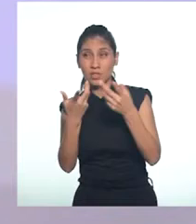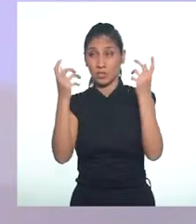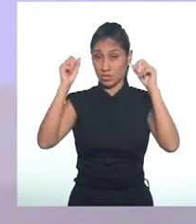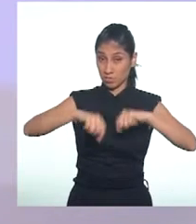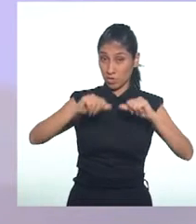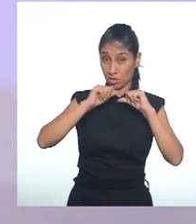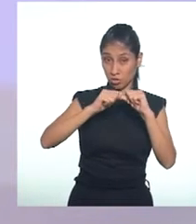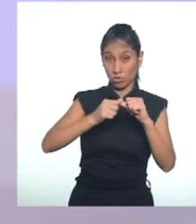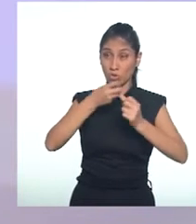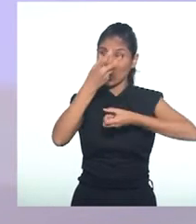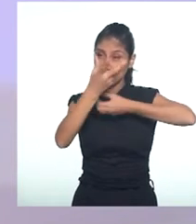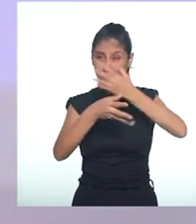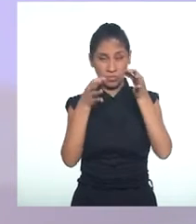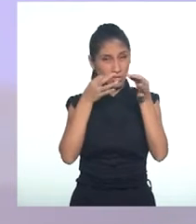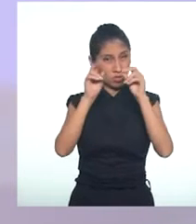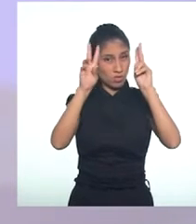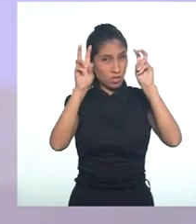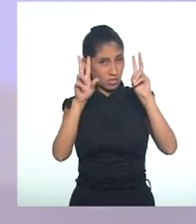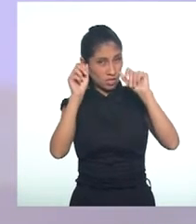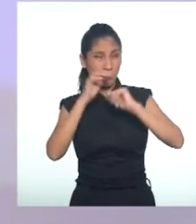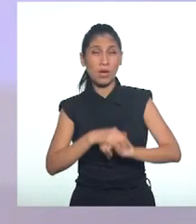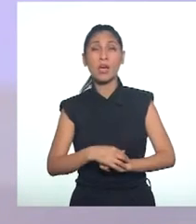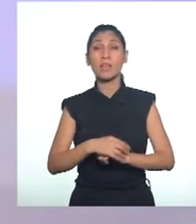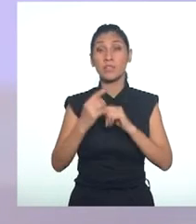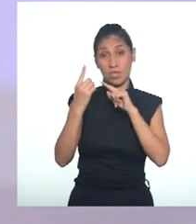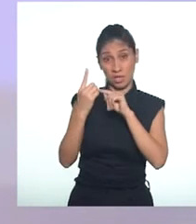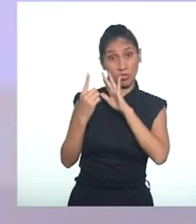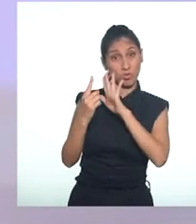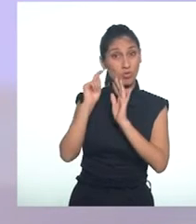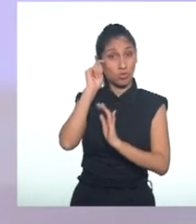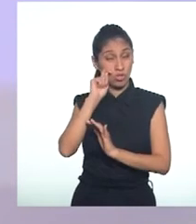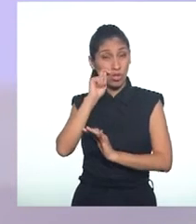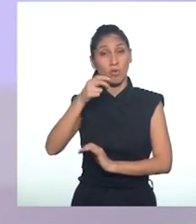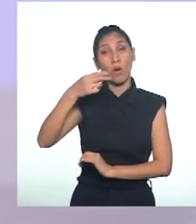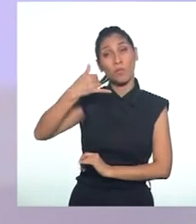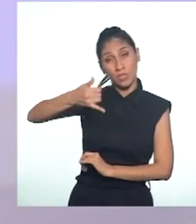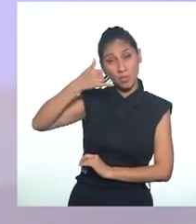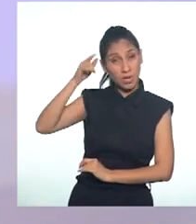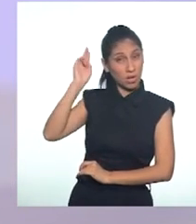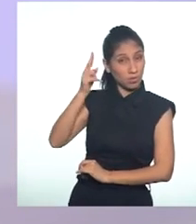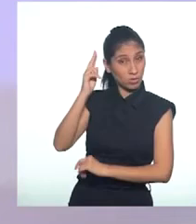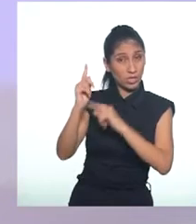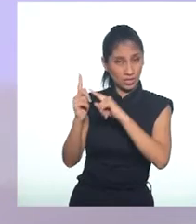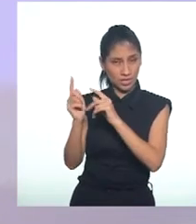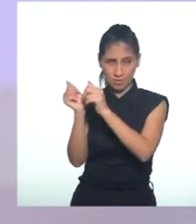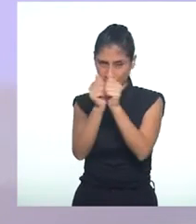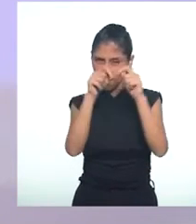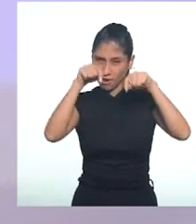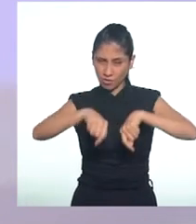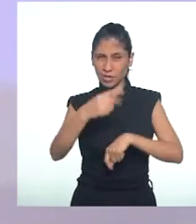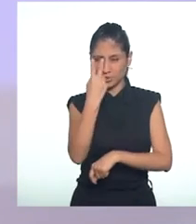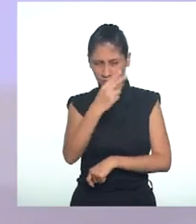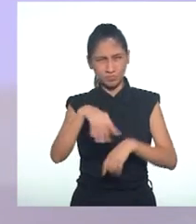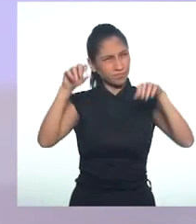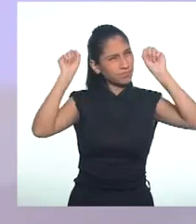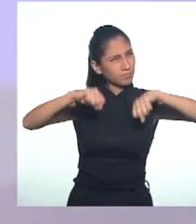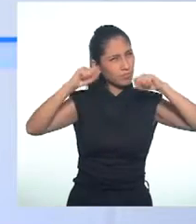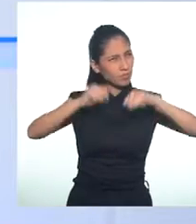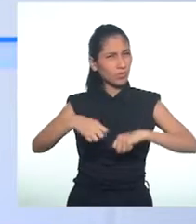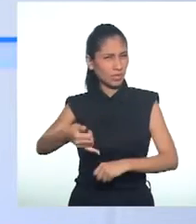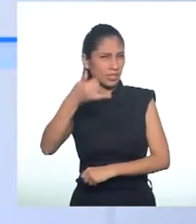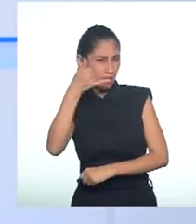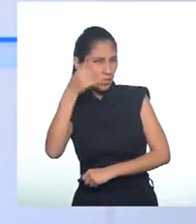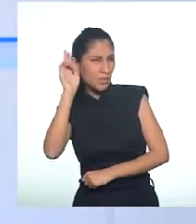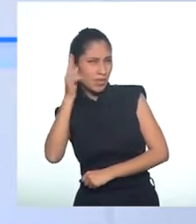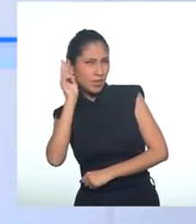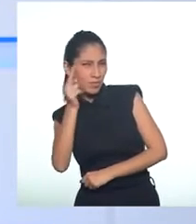seguir hablando de esta enfermedad y conocer el caso del tío Luigi, llamemos a la profesora que nos acompañará el día de hoy.